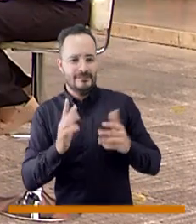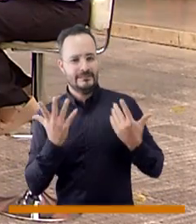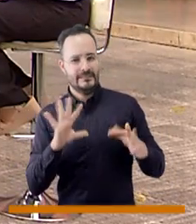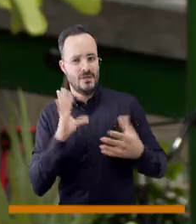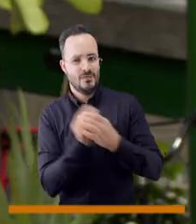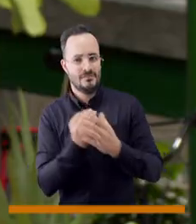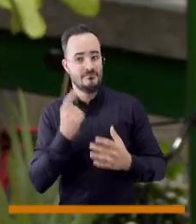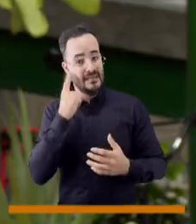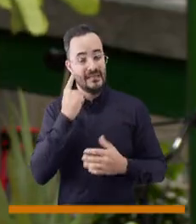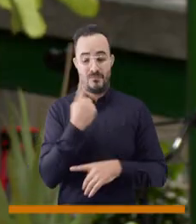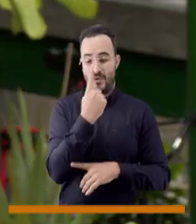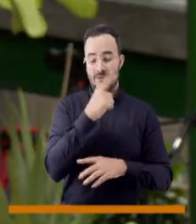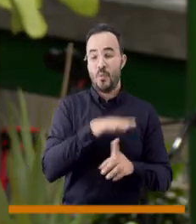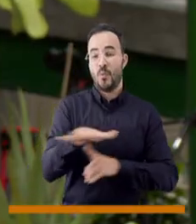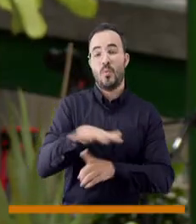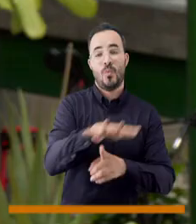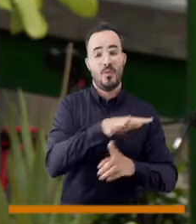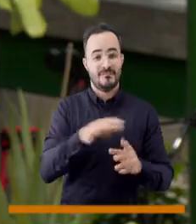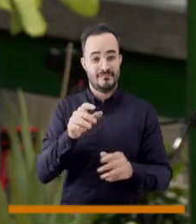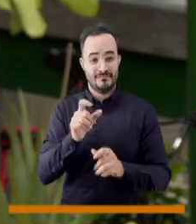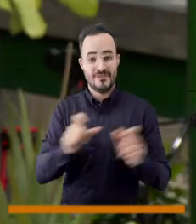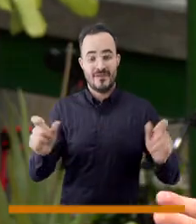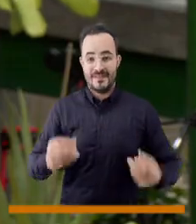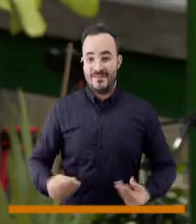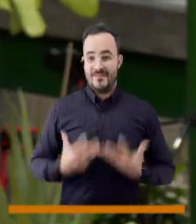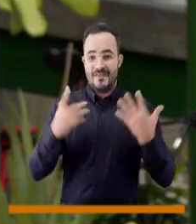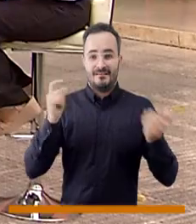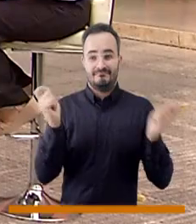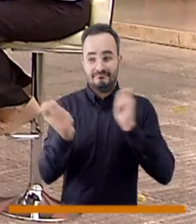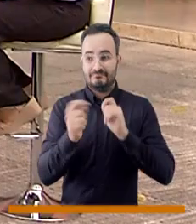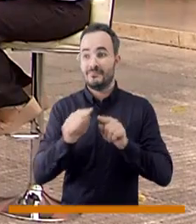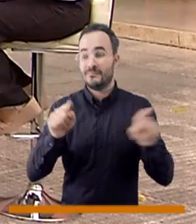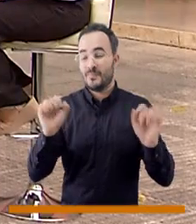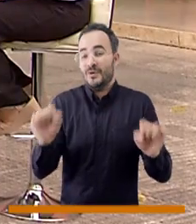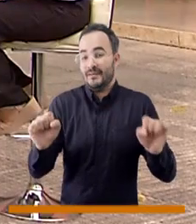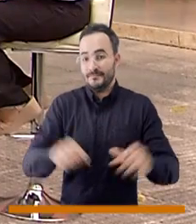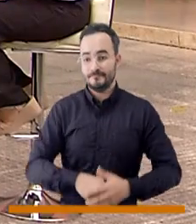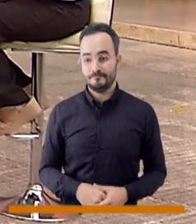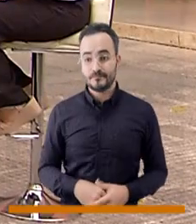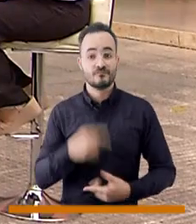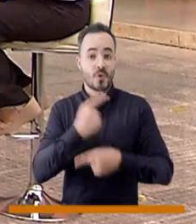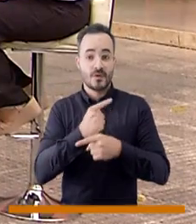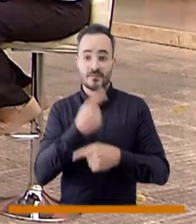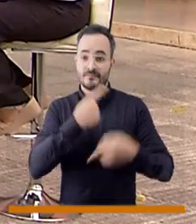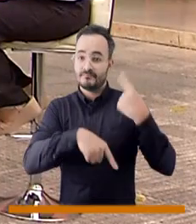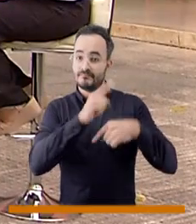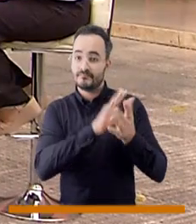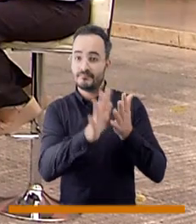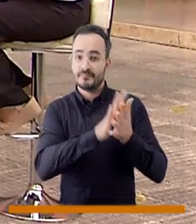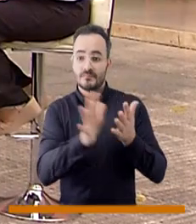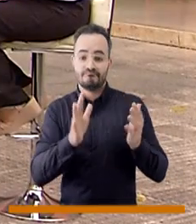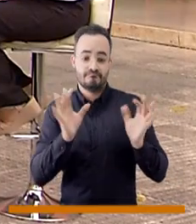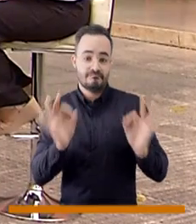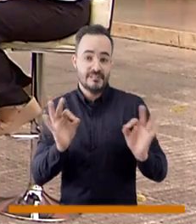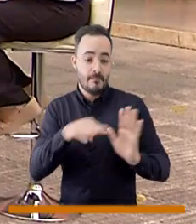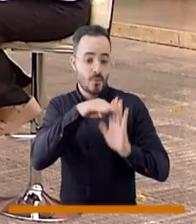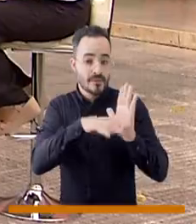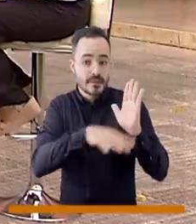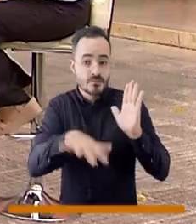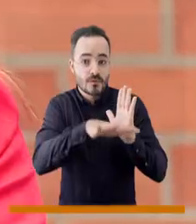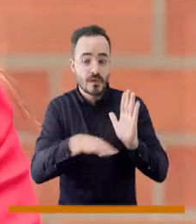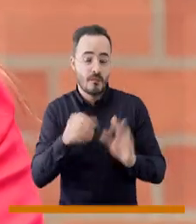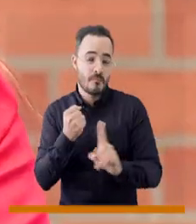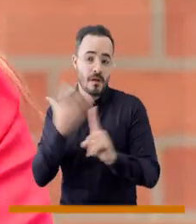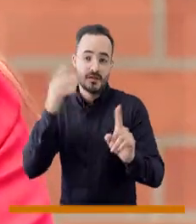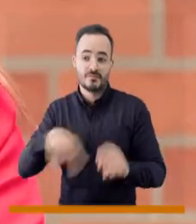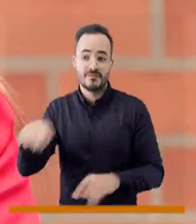y también entender cómo lo político puede cambiar vidas. Bueno, como tú lo has dicho, lo político, las políticas